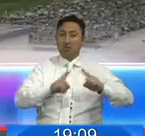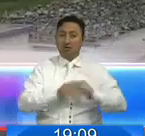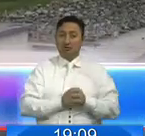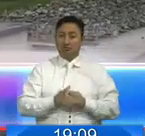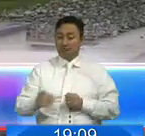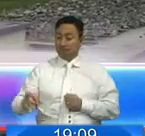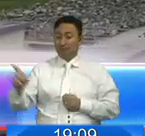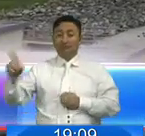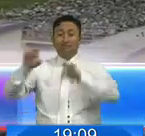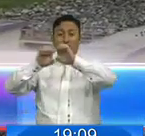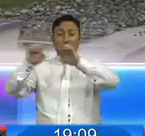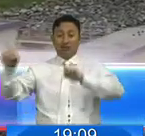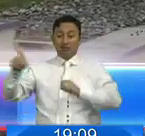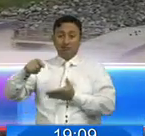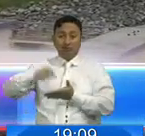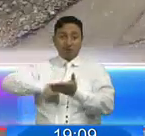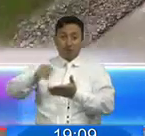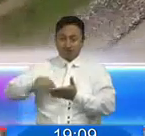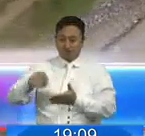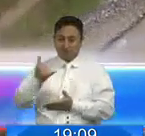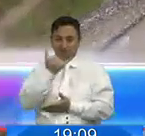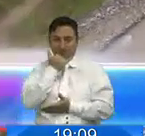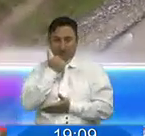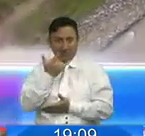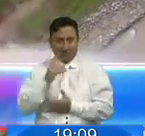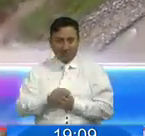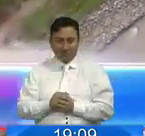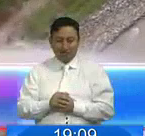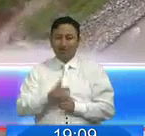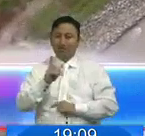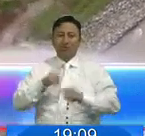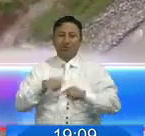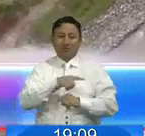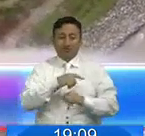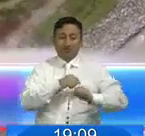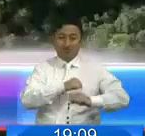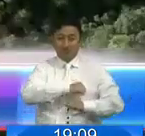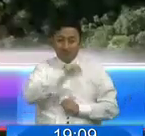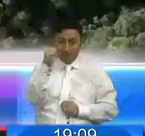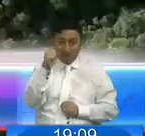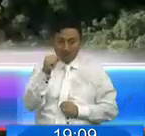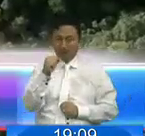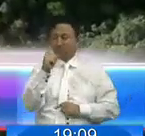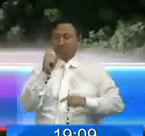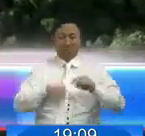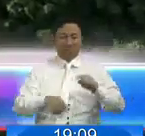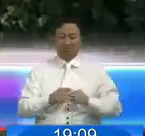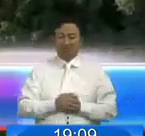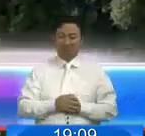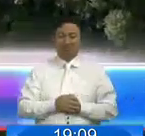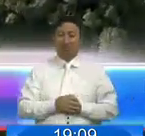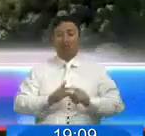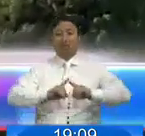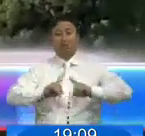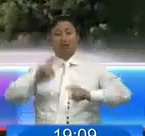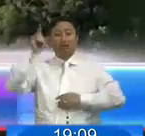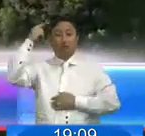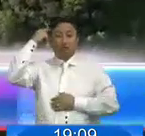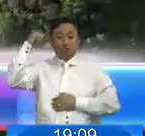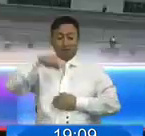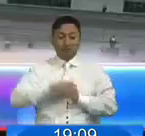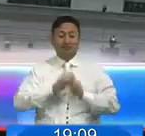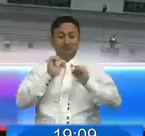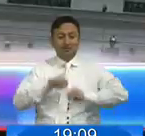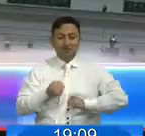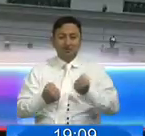tendría la empresa de incumplir los contratos, la misma no tendría mayores posibilidades de ganarle a Ecuador siempre y cuando el gobierno cuente con